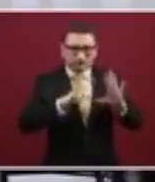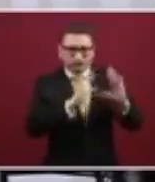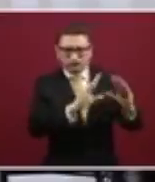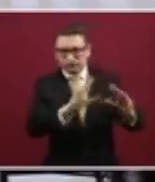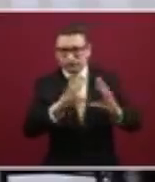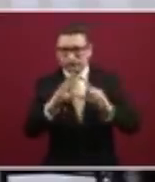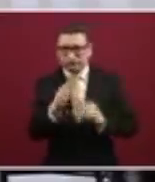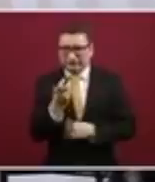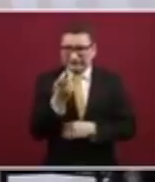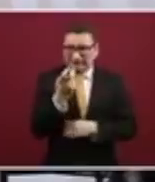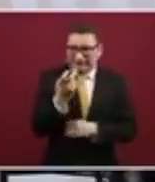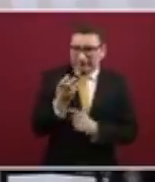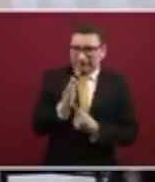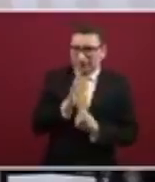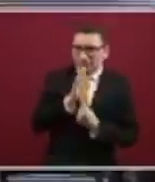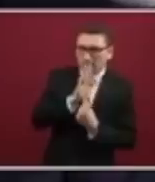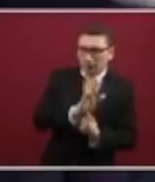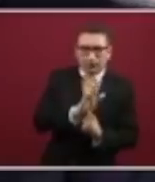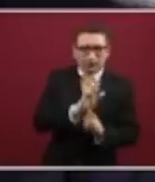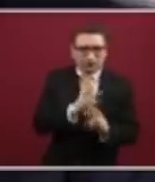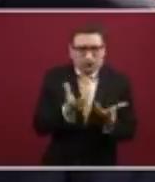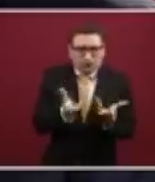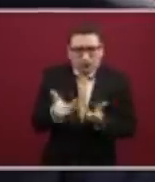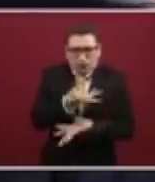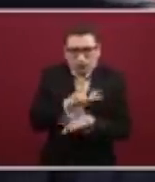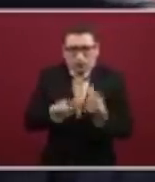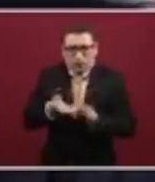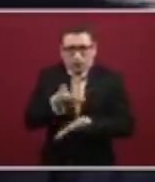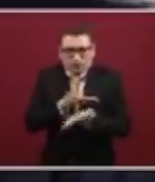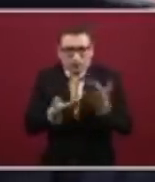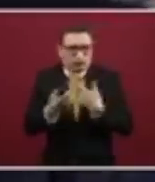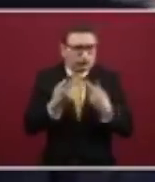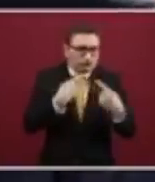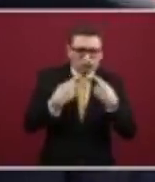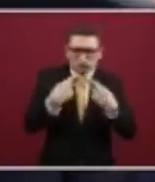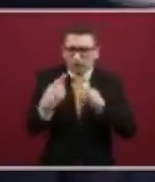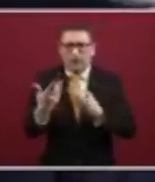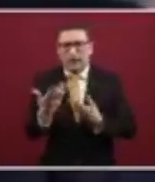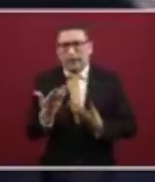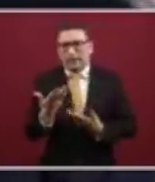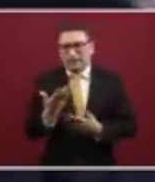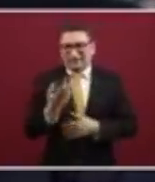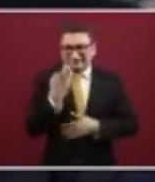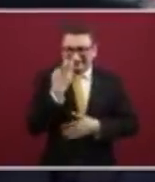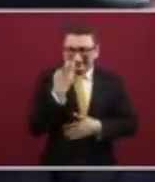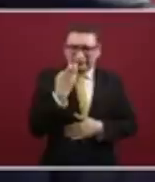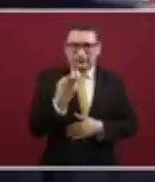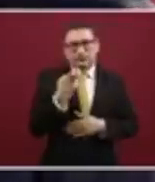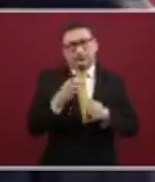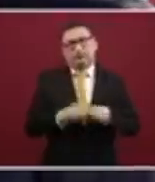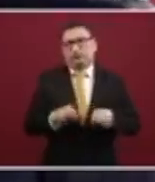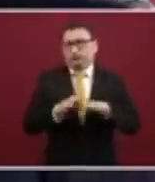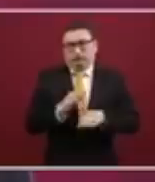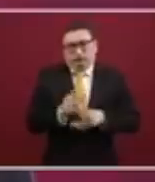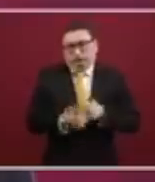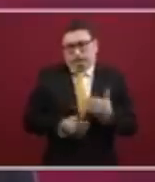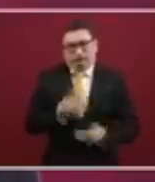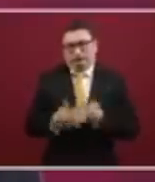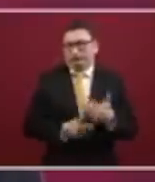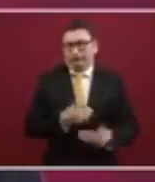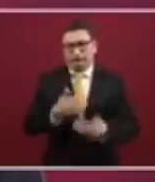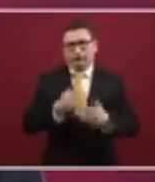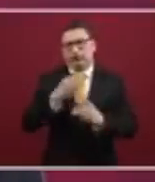centro de la discusión, del debate público, estoy seguro que vamos a avanzar en